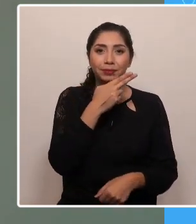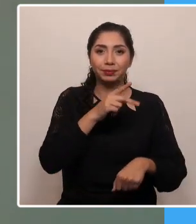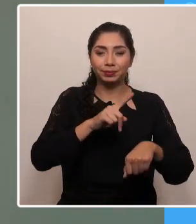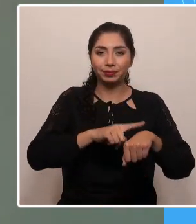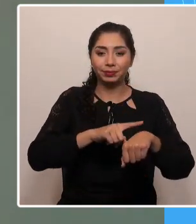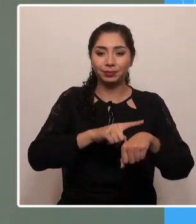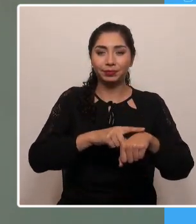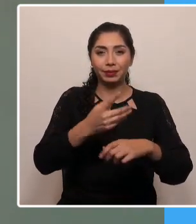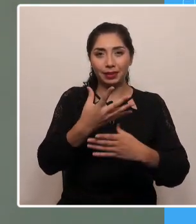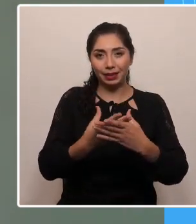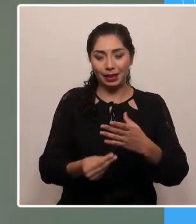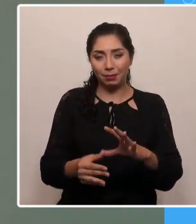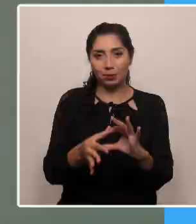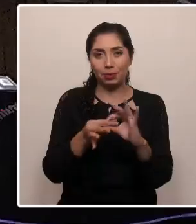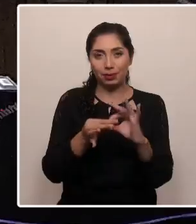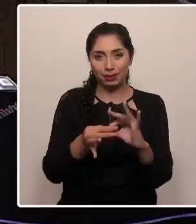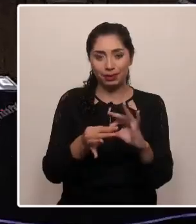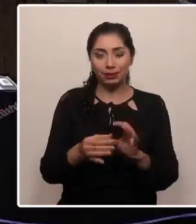Tiempo, gracias.